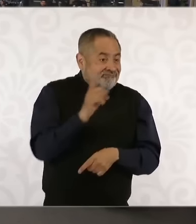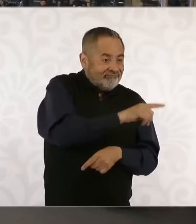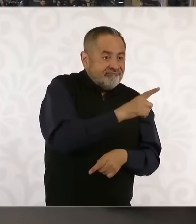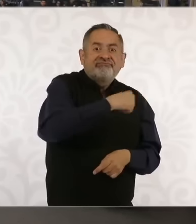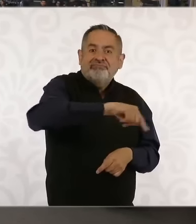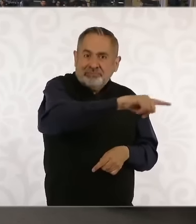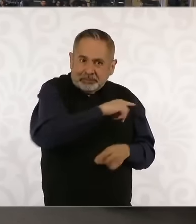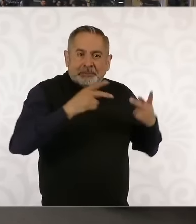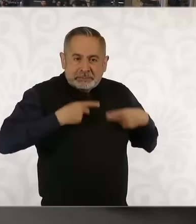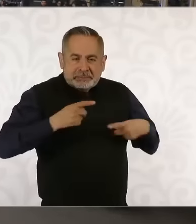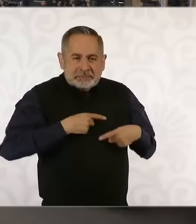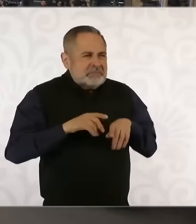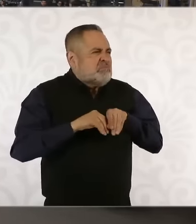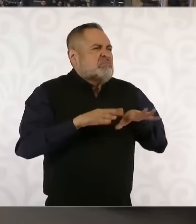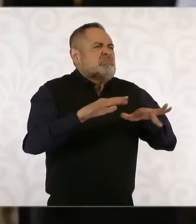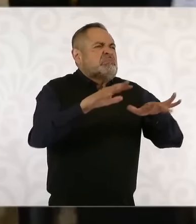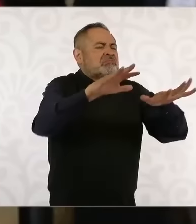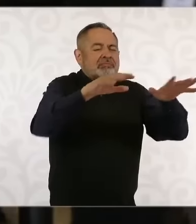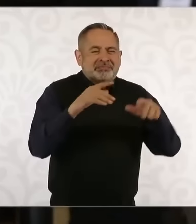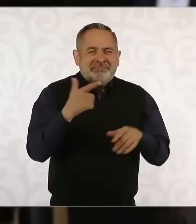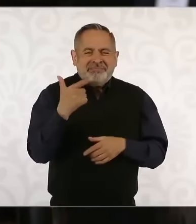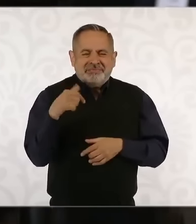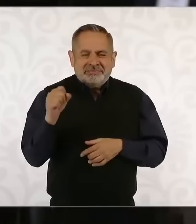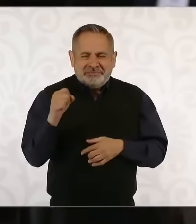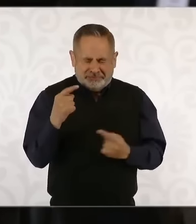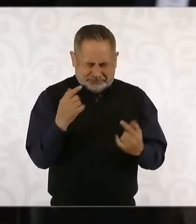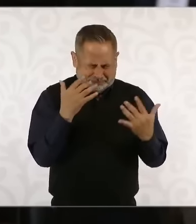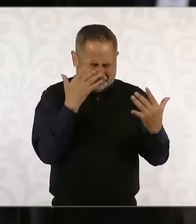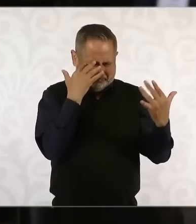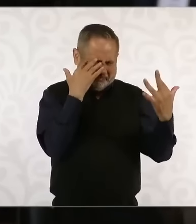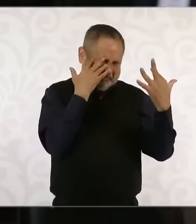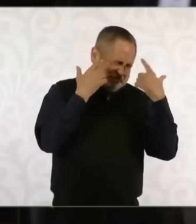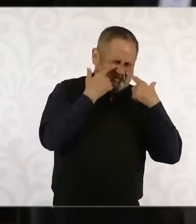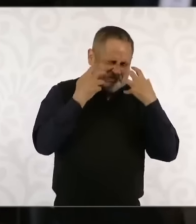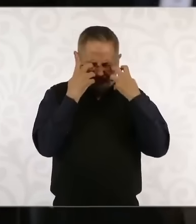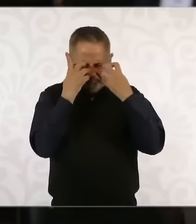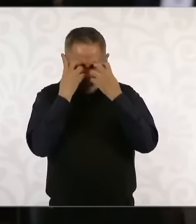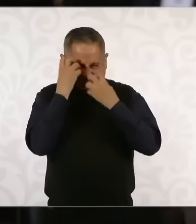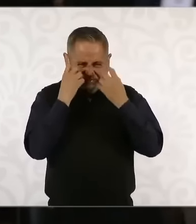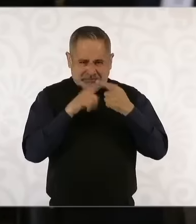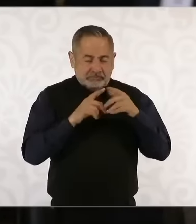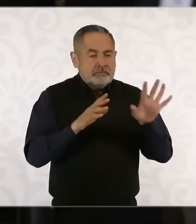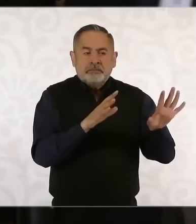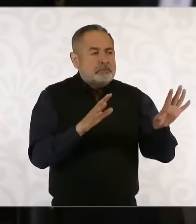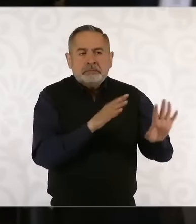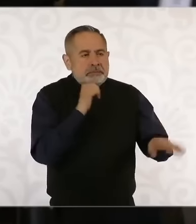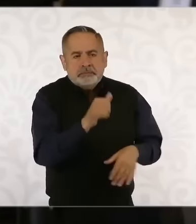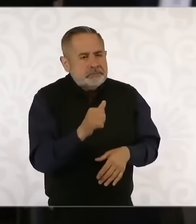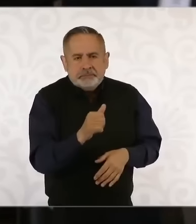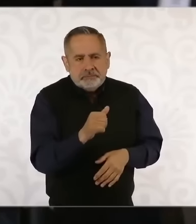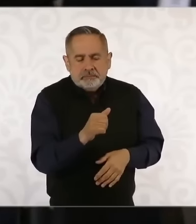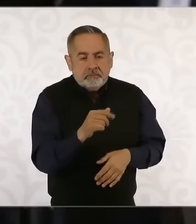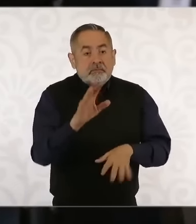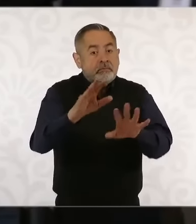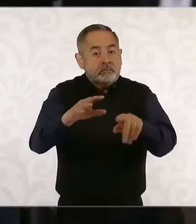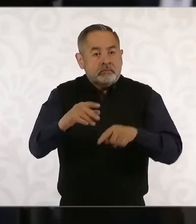la ciudad, solo como aclaración. Y la otra, que efectivamente yo no había visto, por ejemplo, que en alguna otra manifestación, por